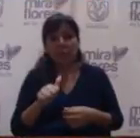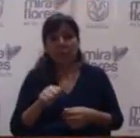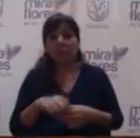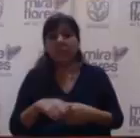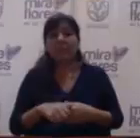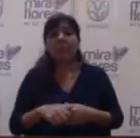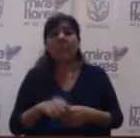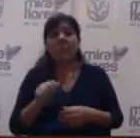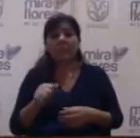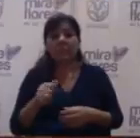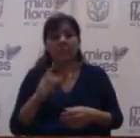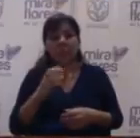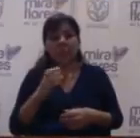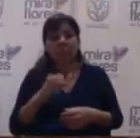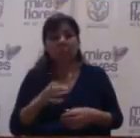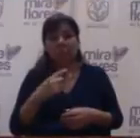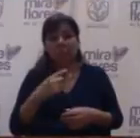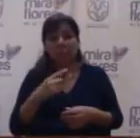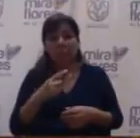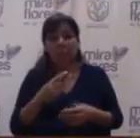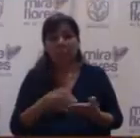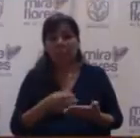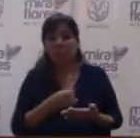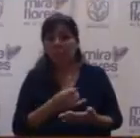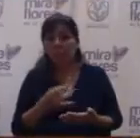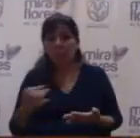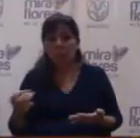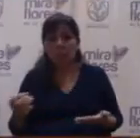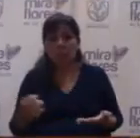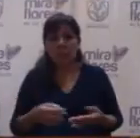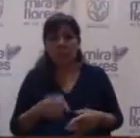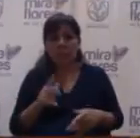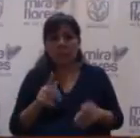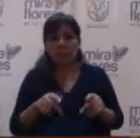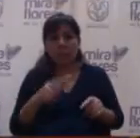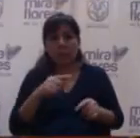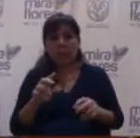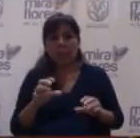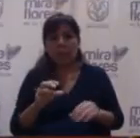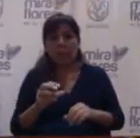Yo creo que sería conveniente que algún miembro de la comisión